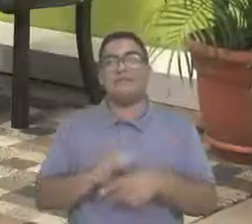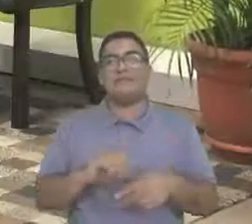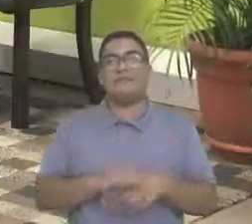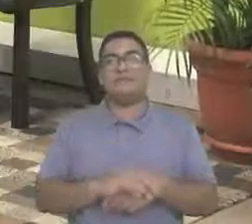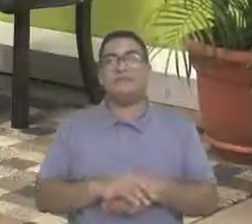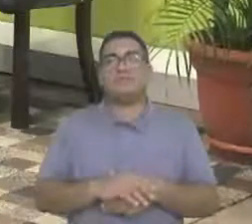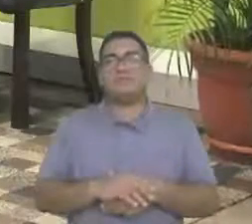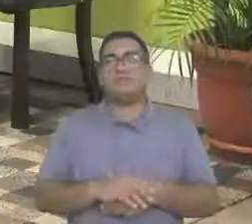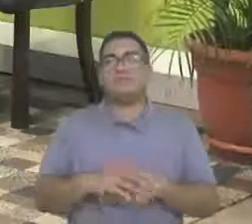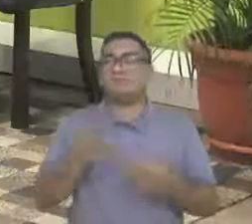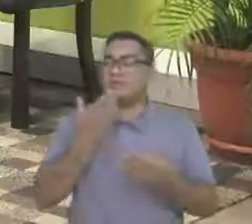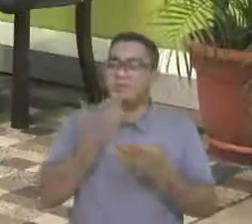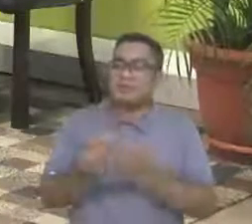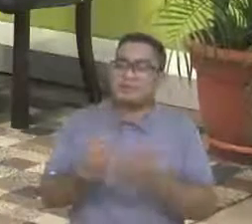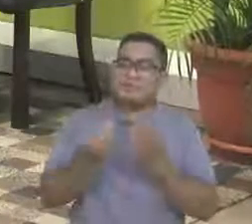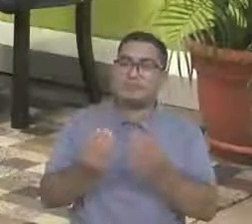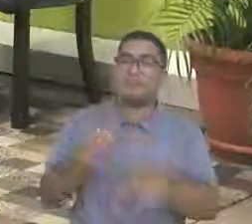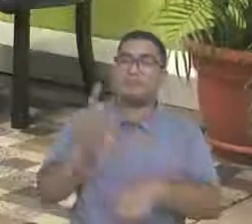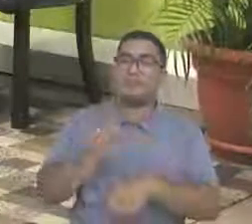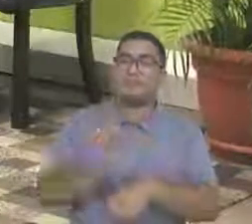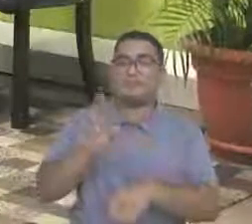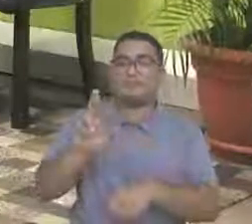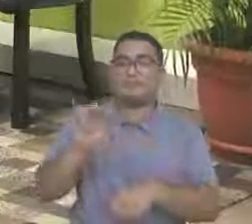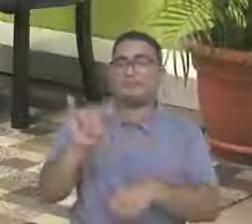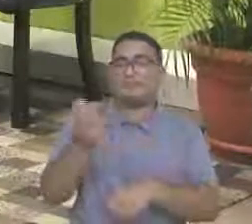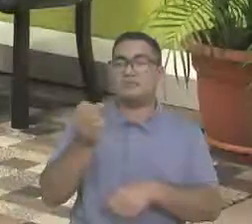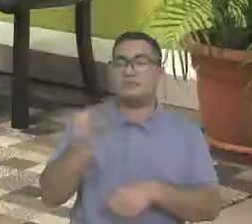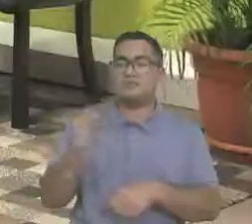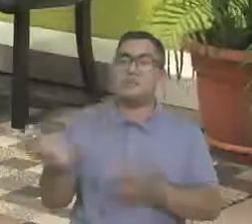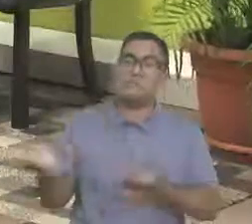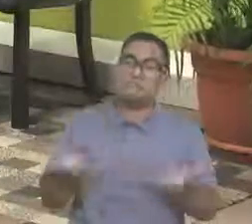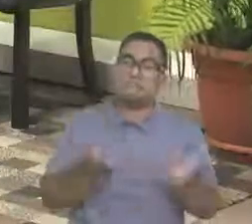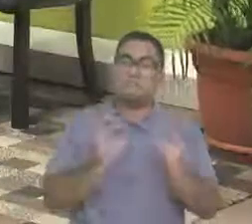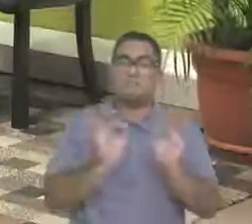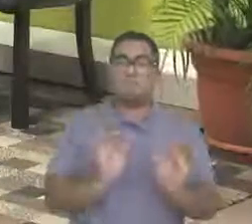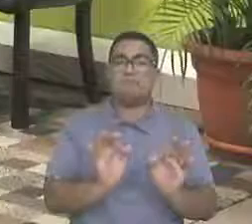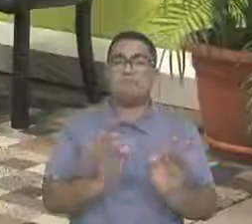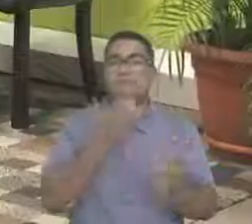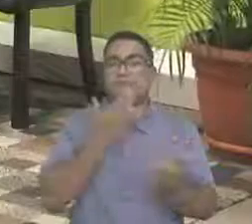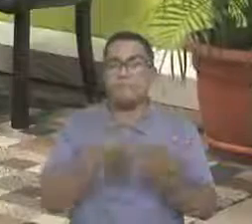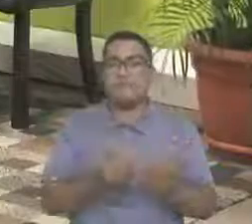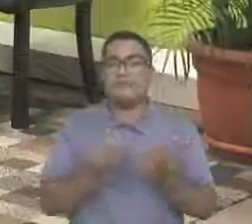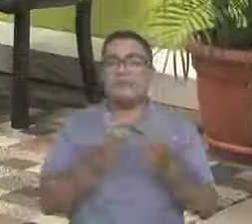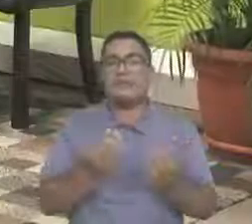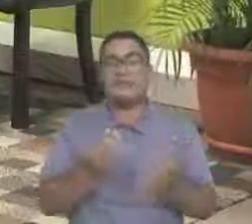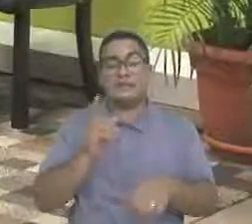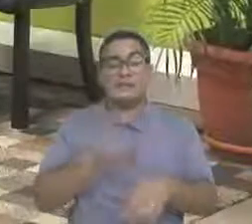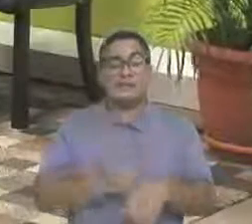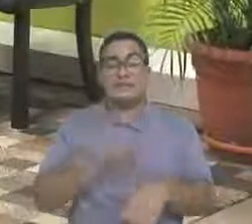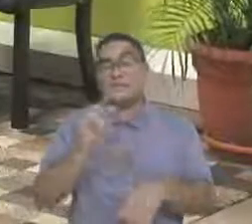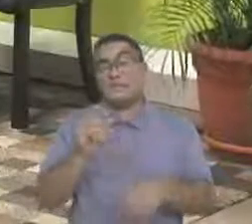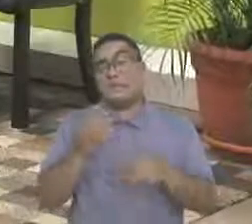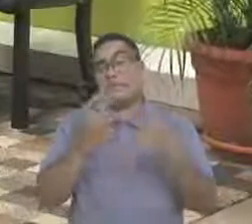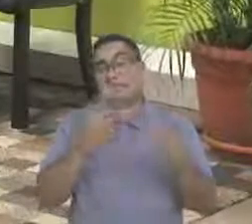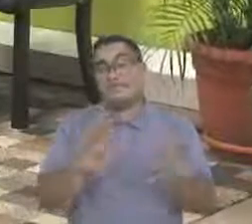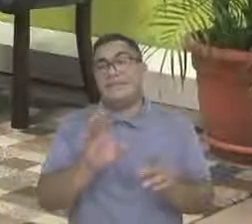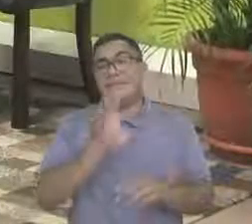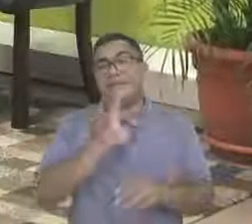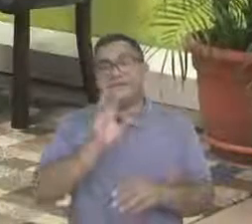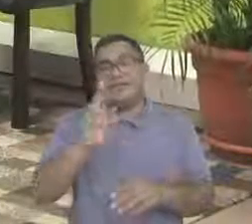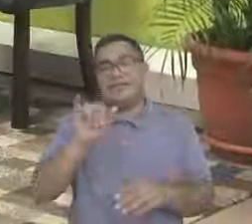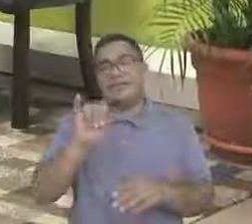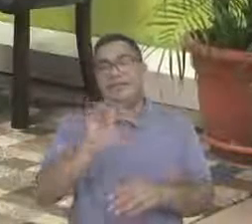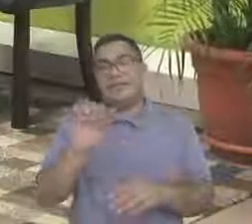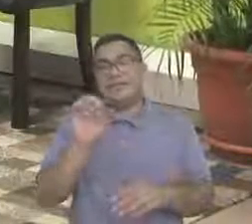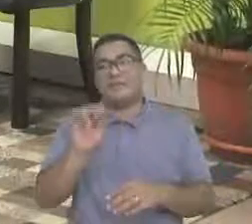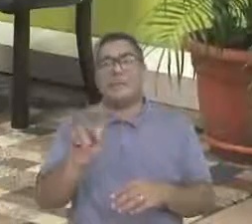razón. Mira, agradecemos entonces al doctor Rizzo por habernos acompañado y habernos hablado. Yo creo que es muy poquito tiempo para hablar sobre el riñón en tan